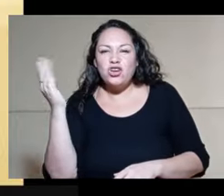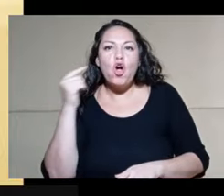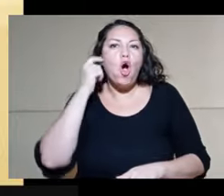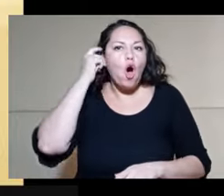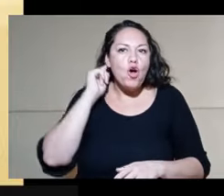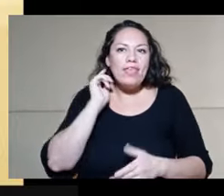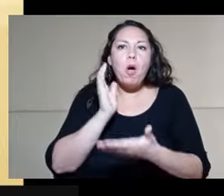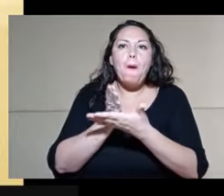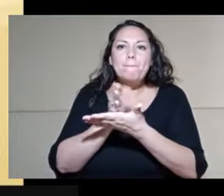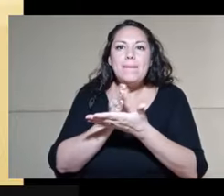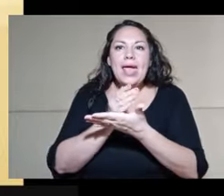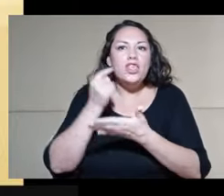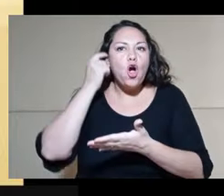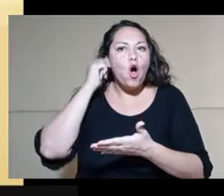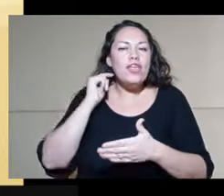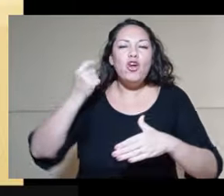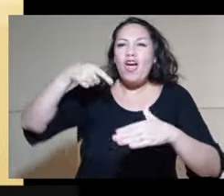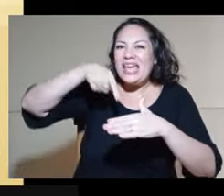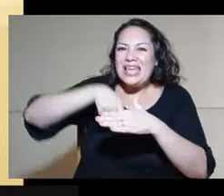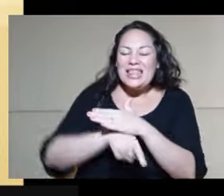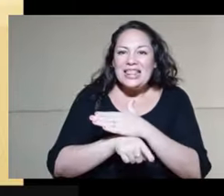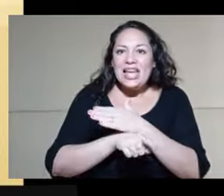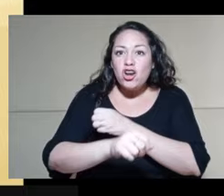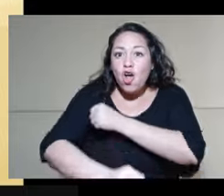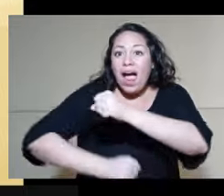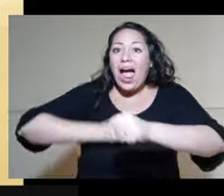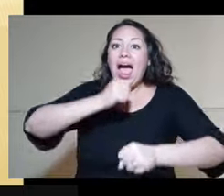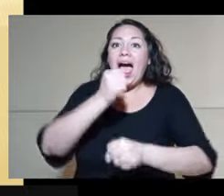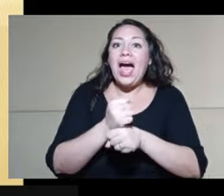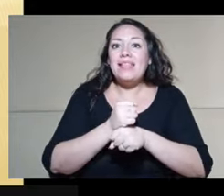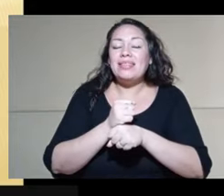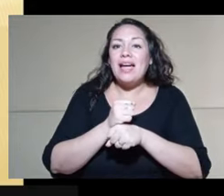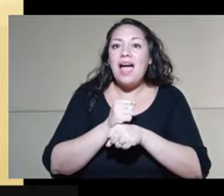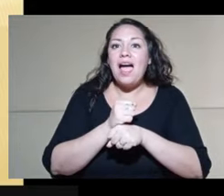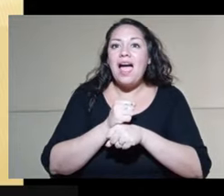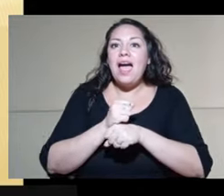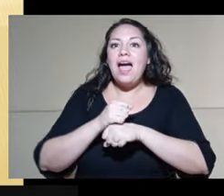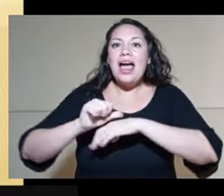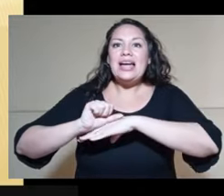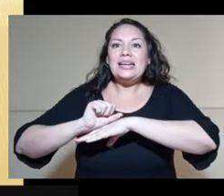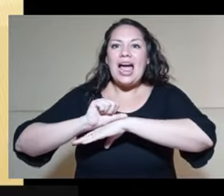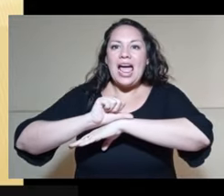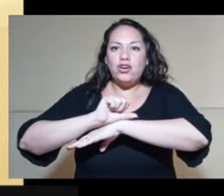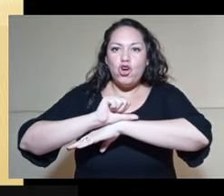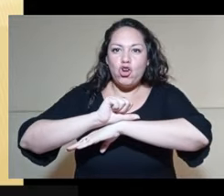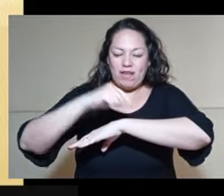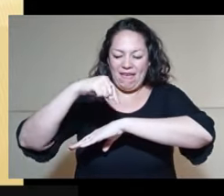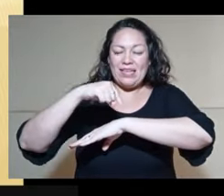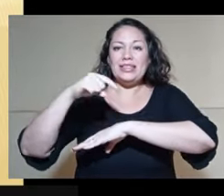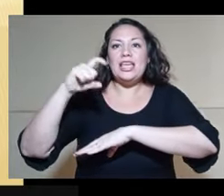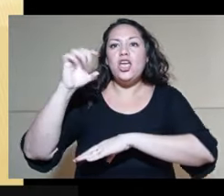interno, hasta el receptor del oído interno, ¿no es cierto? Que es, se encuentra ahí en el caracol,